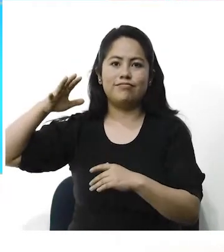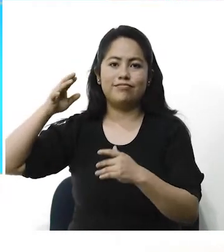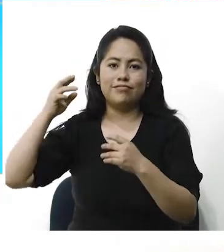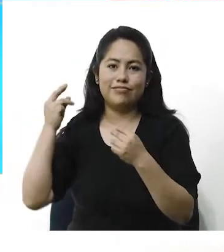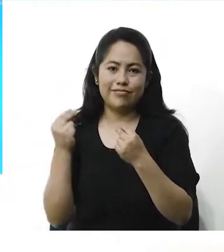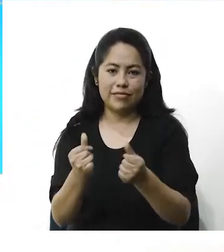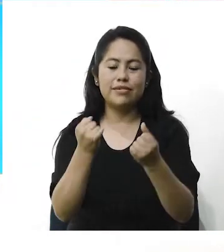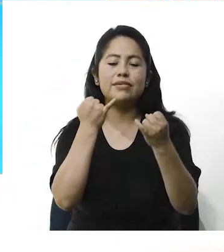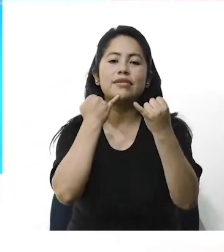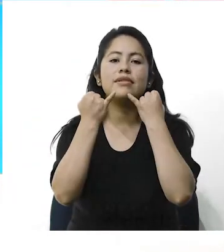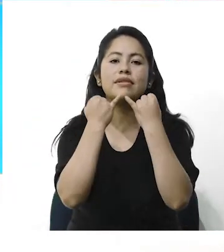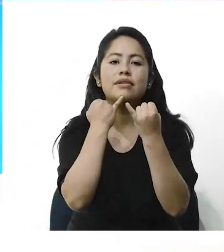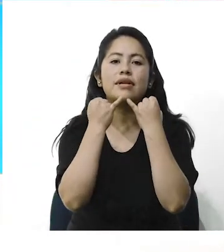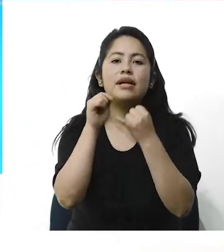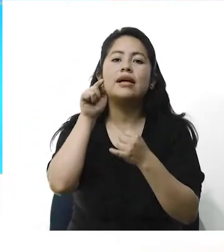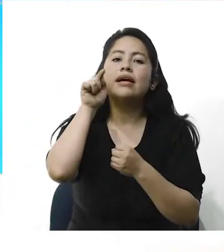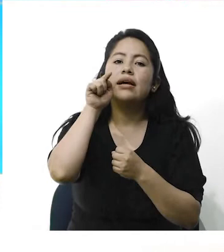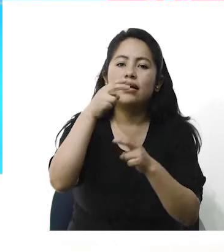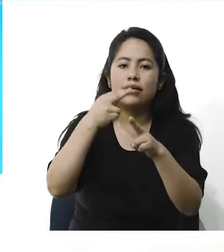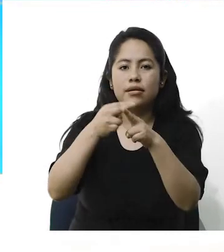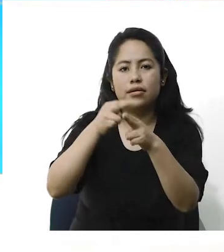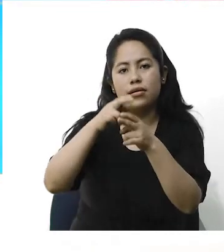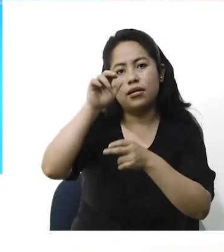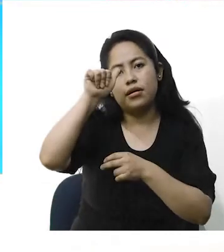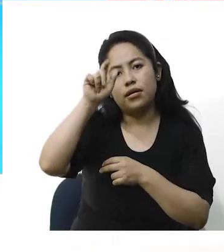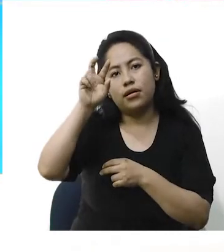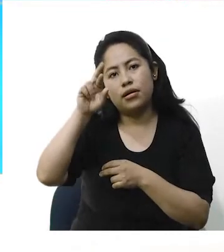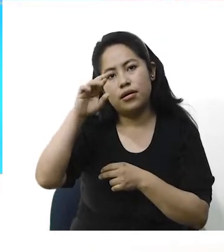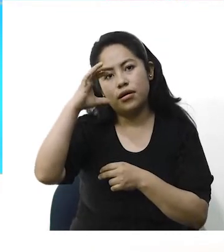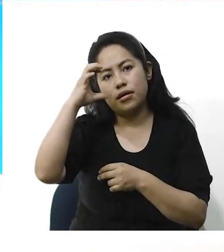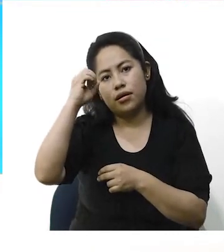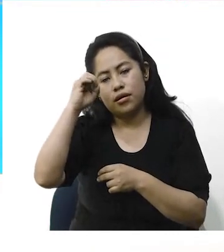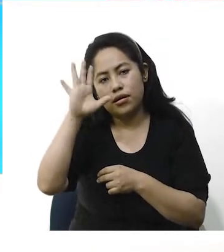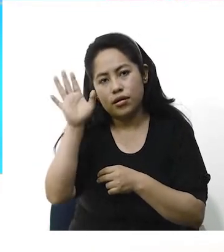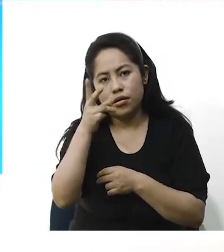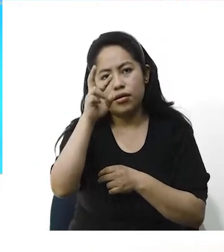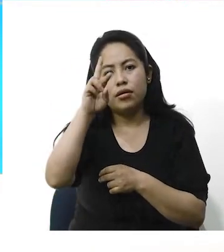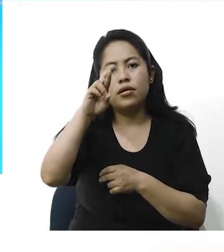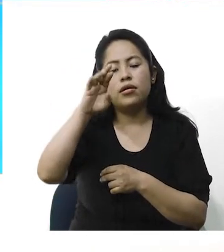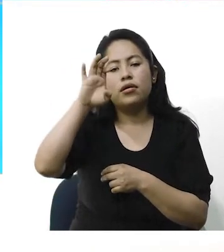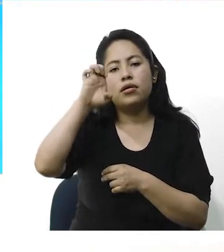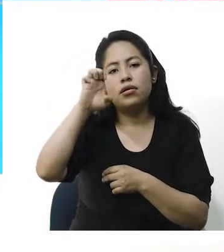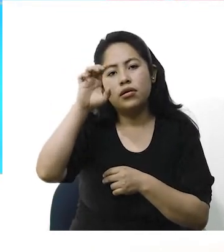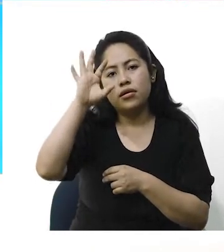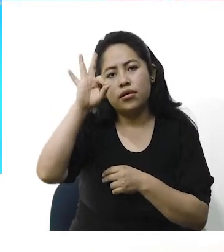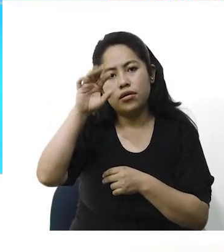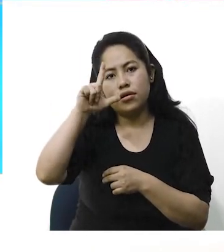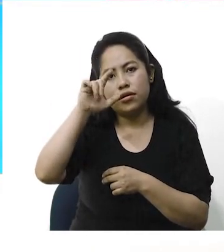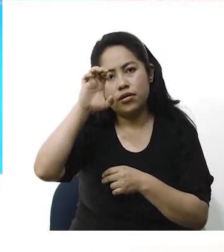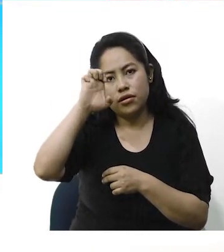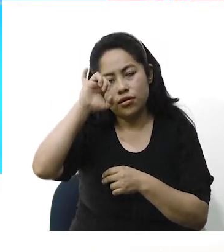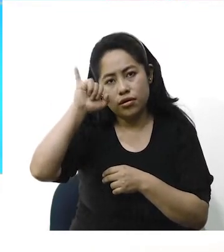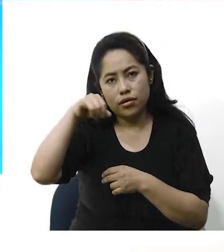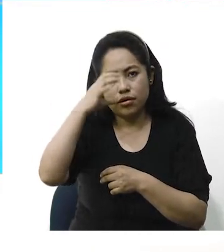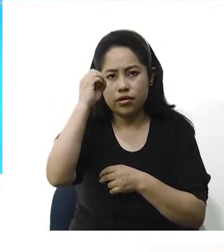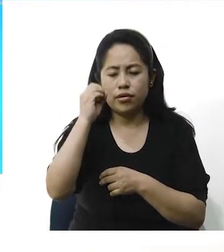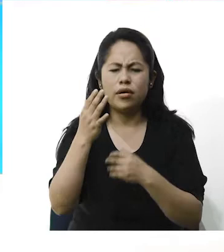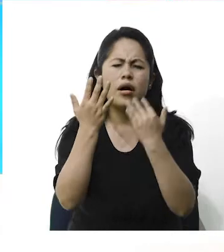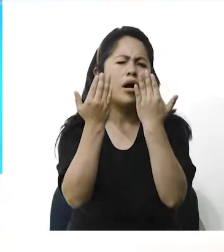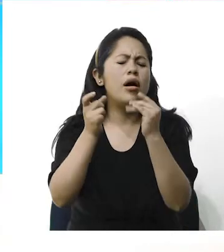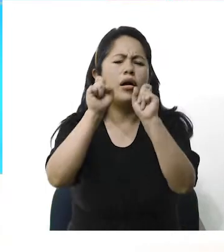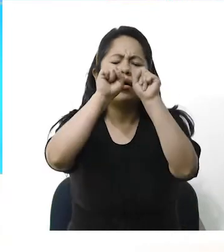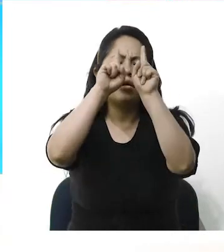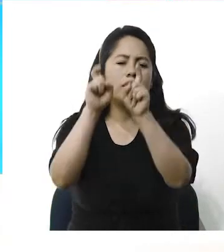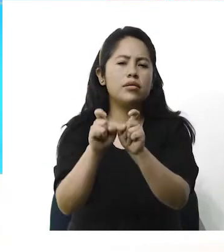Entonces, ese es el arco reflejo, ¿ya? Entonces, tres neuronas. Ahora les pregunto, Y esa es una, por ejemplo, una